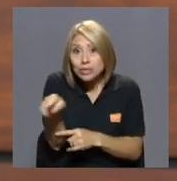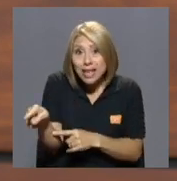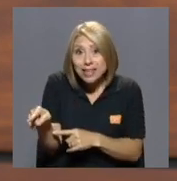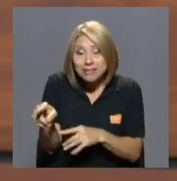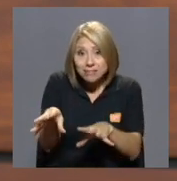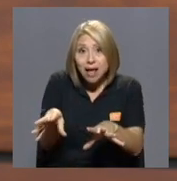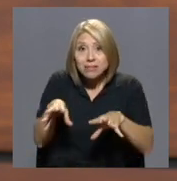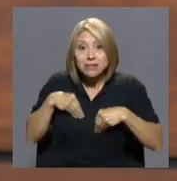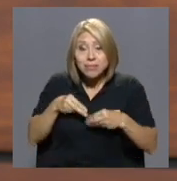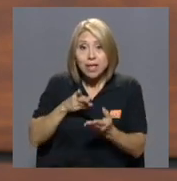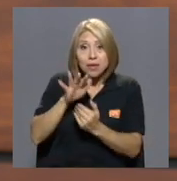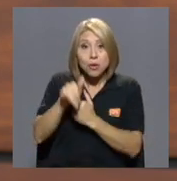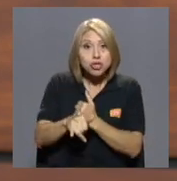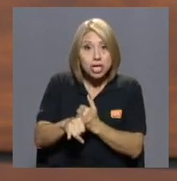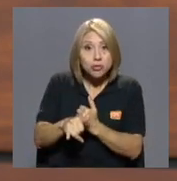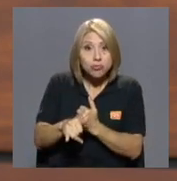proyecto.